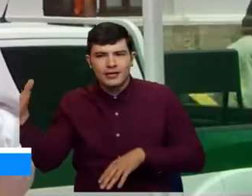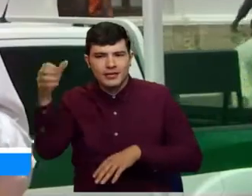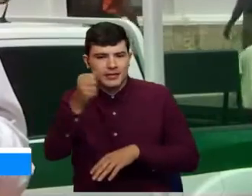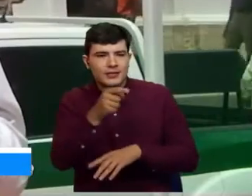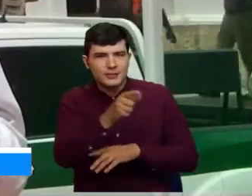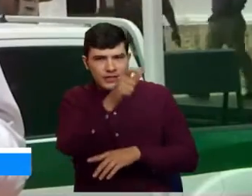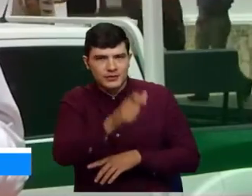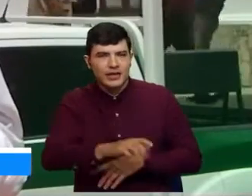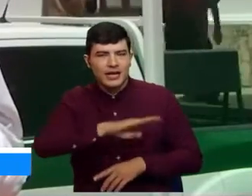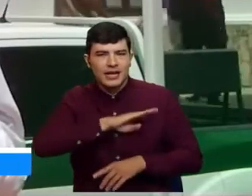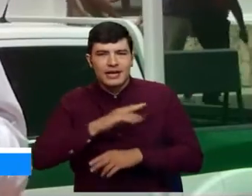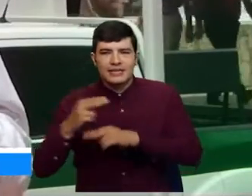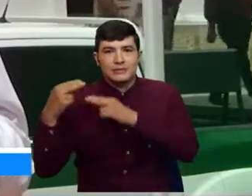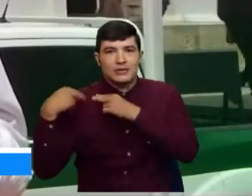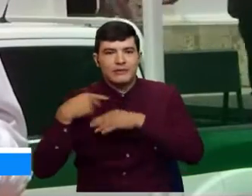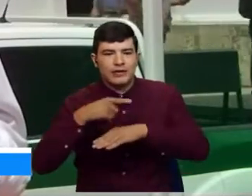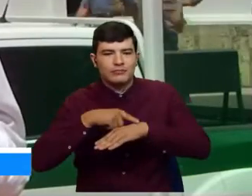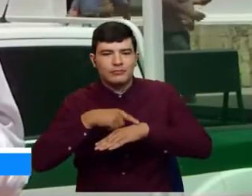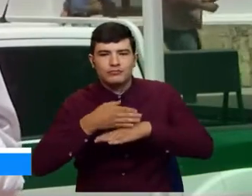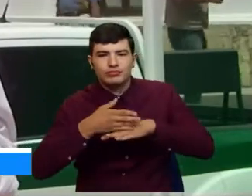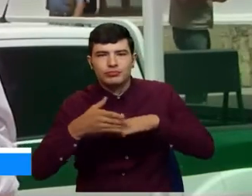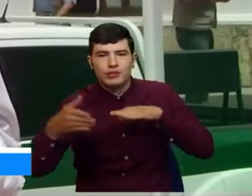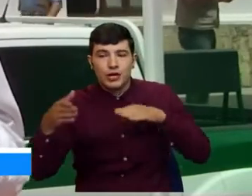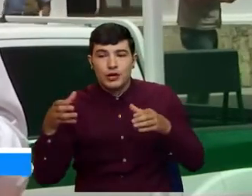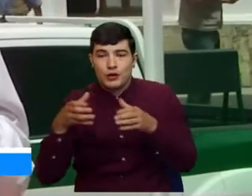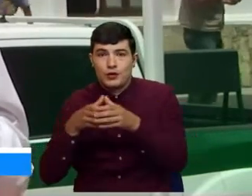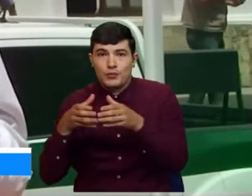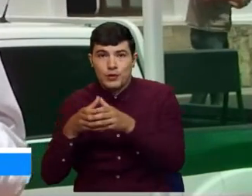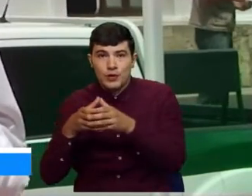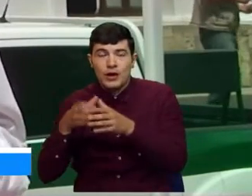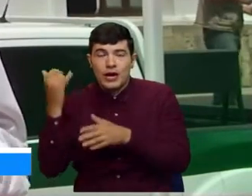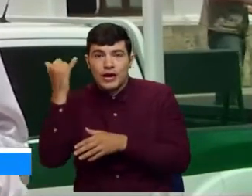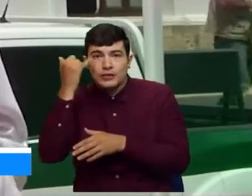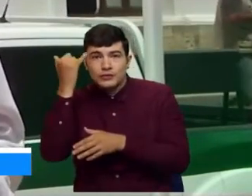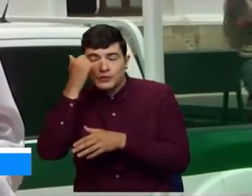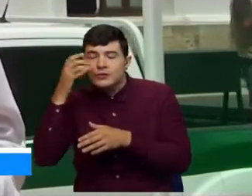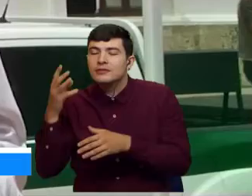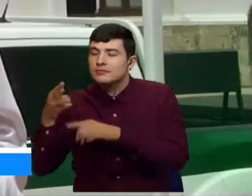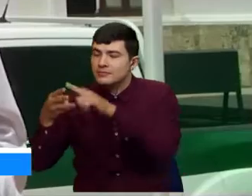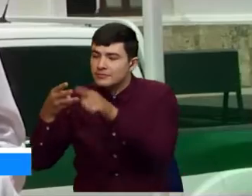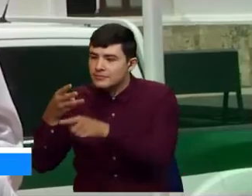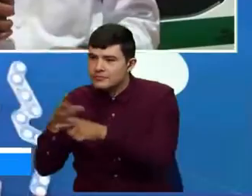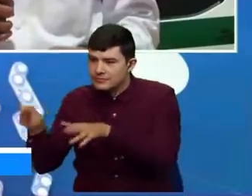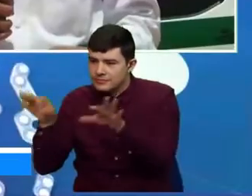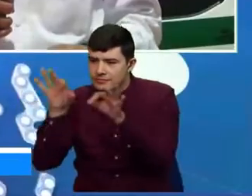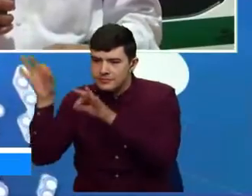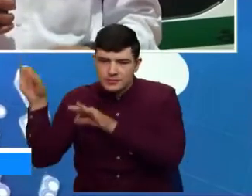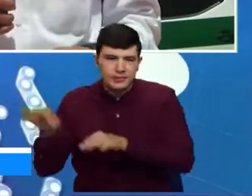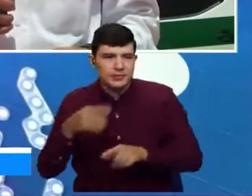encargado, mientras el Partido Conservador envía una terna que defina a quien será alcalde hasta el próximo 31 de